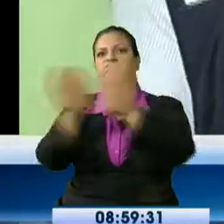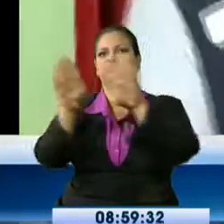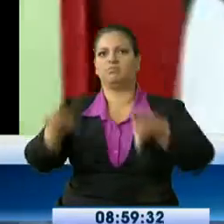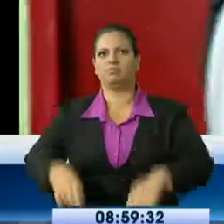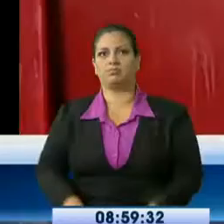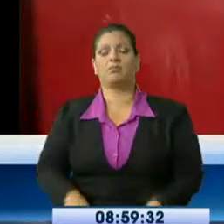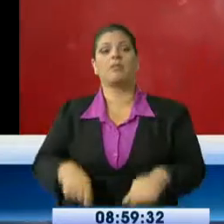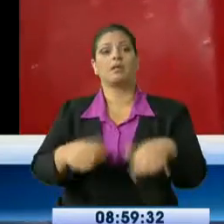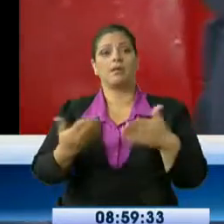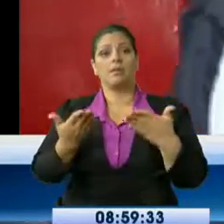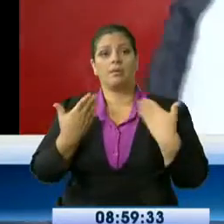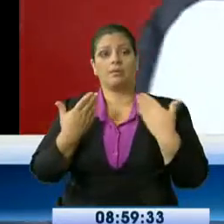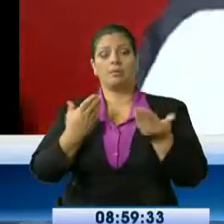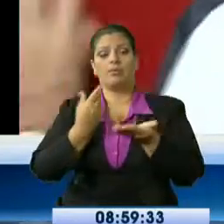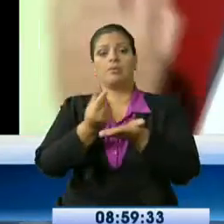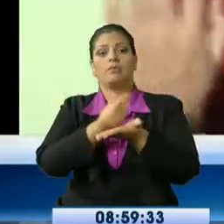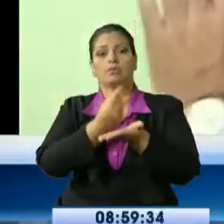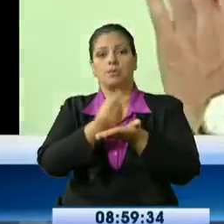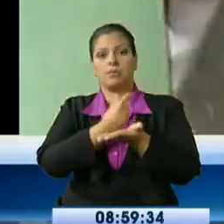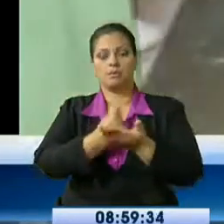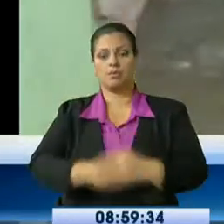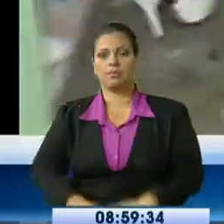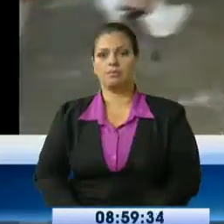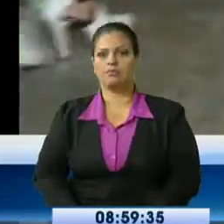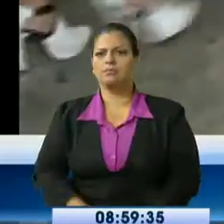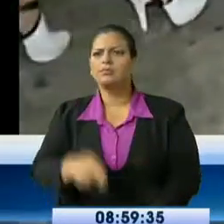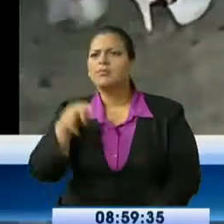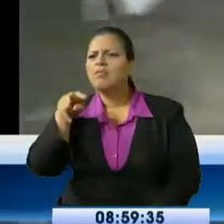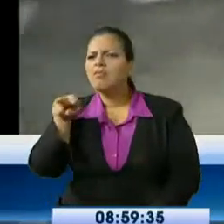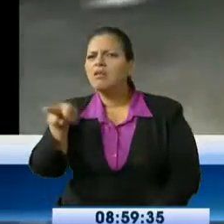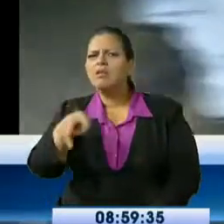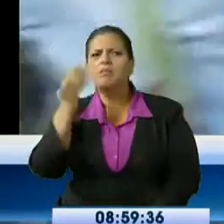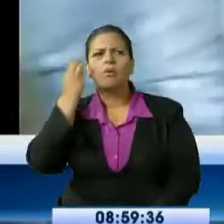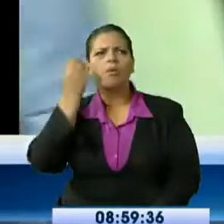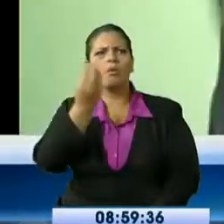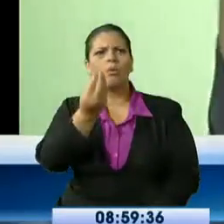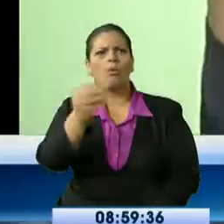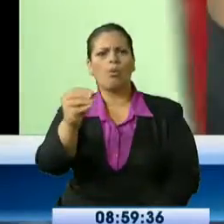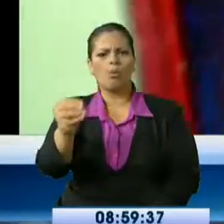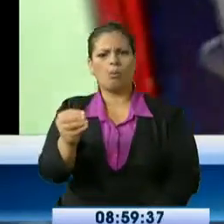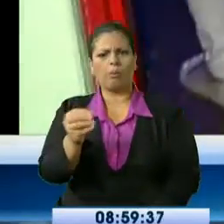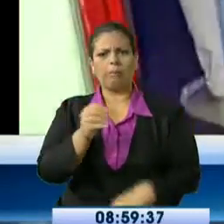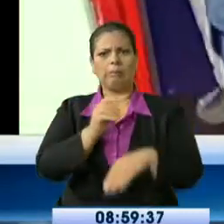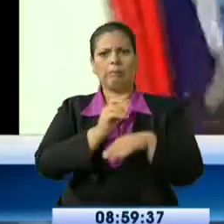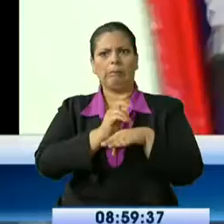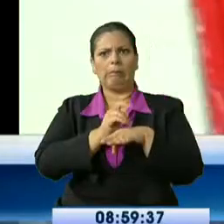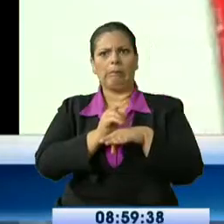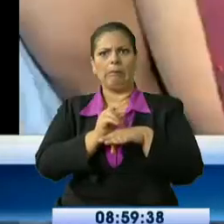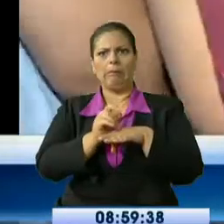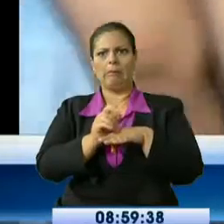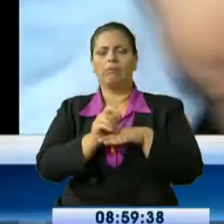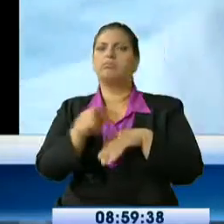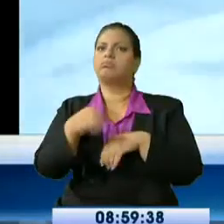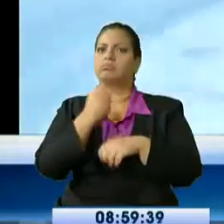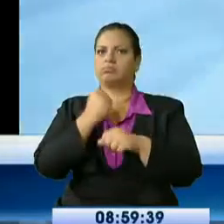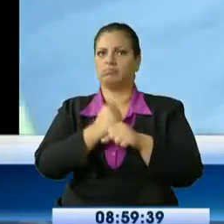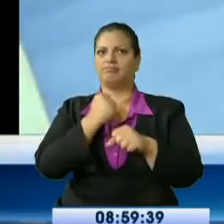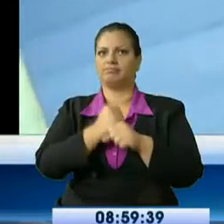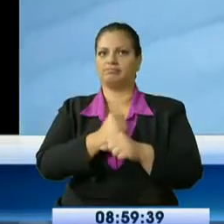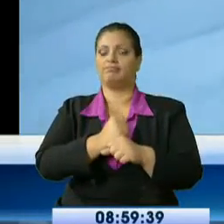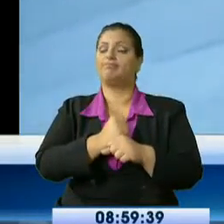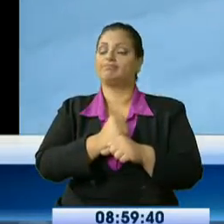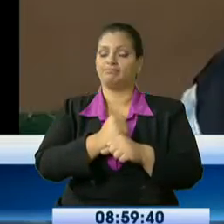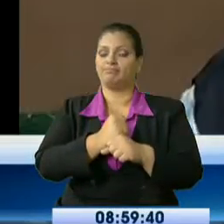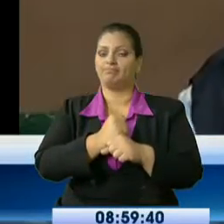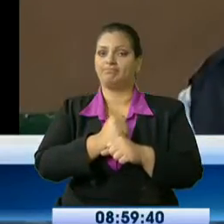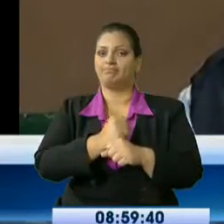los papeles eran bares. En su interior, jóvenes con muy poca ropa brindaban también sus servicios.